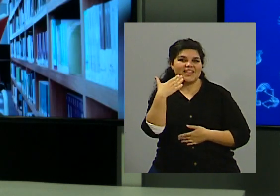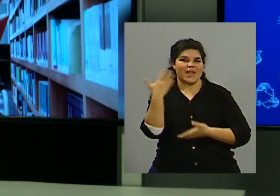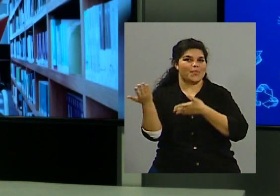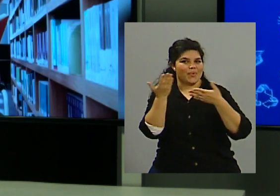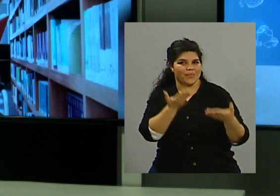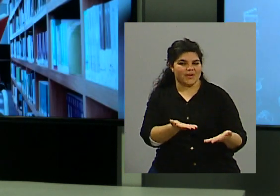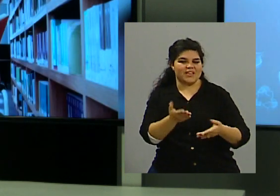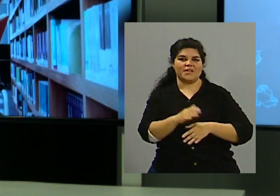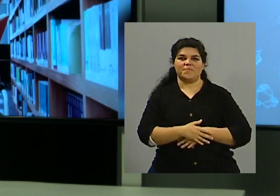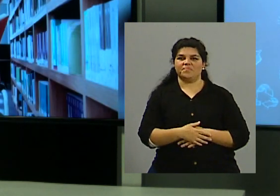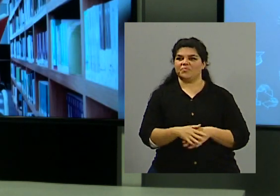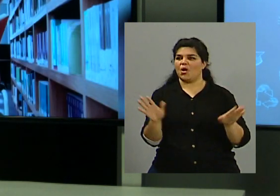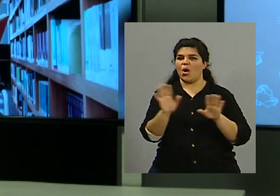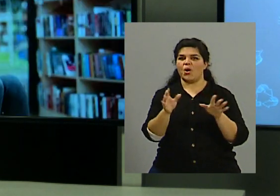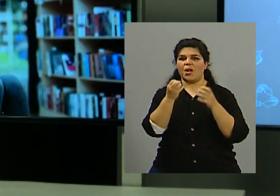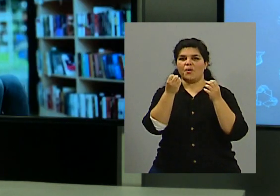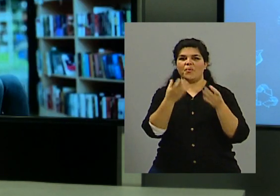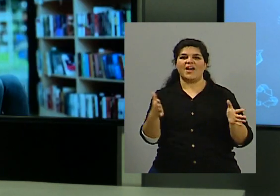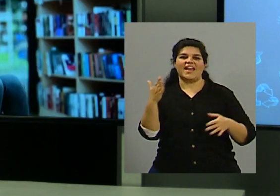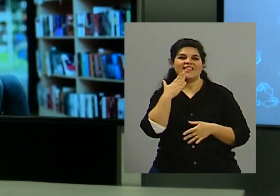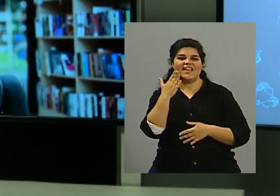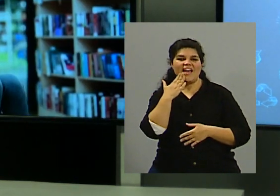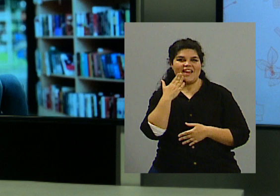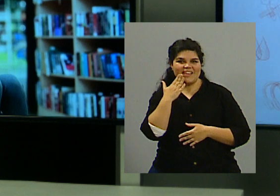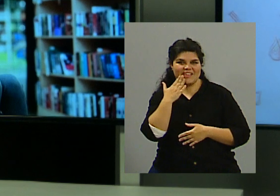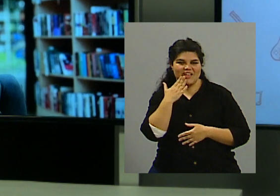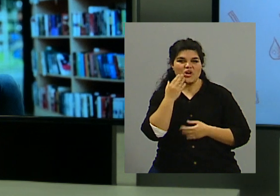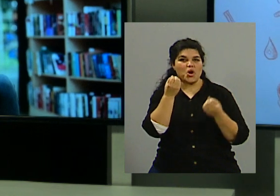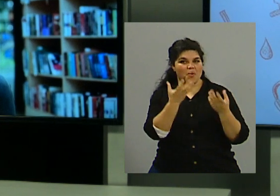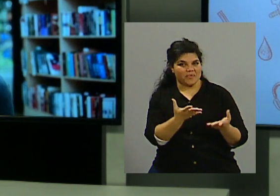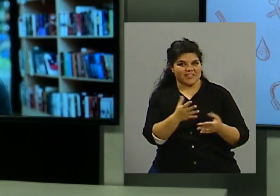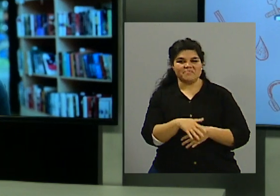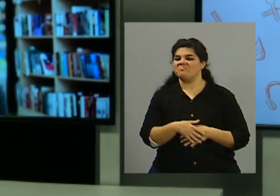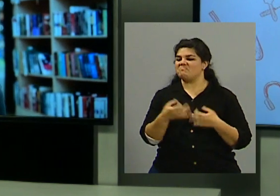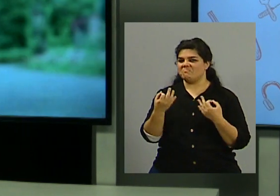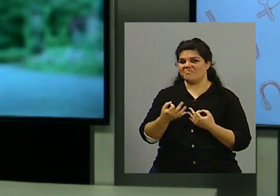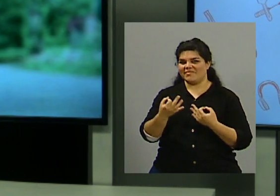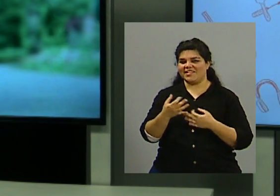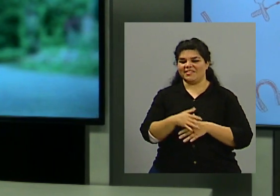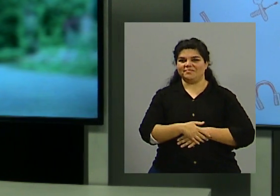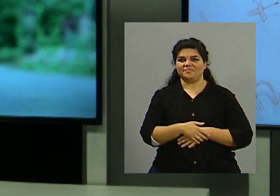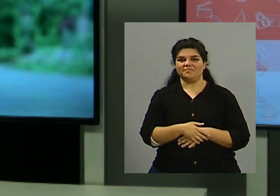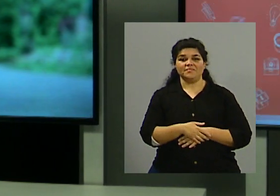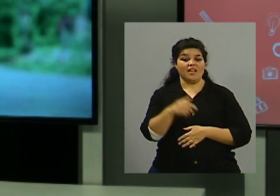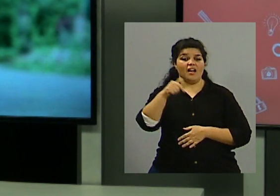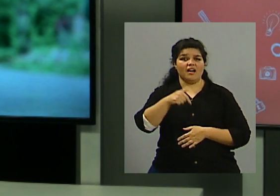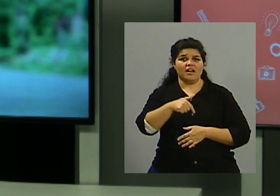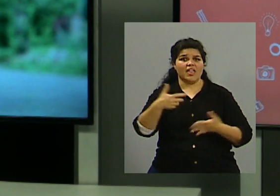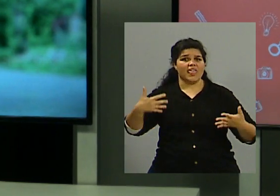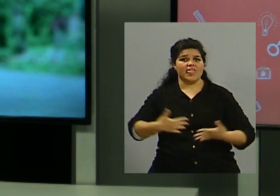bienvenida. Hola, muy buenas tardes, Noelia, ¿cómo estás? Muy bien. Bueno, un día